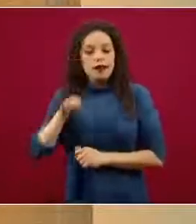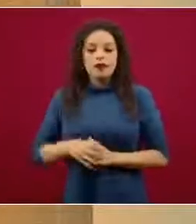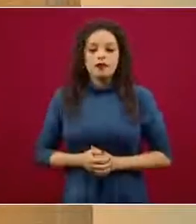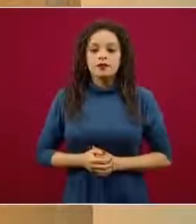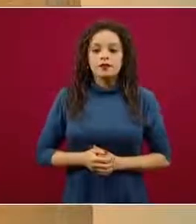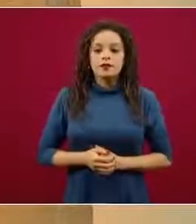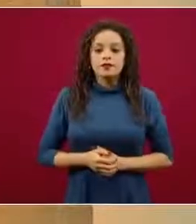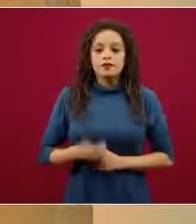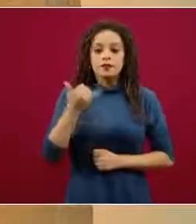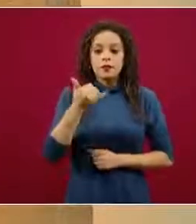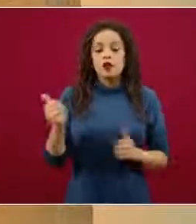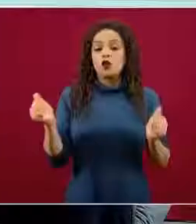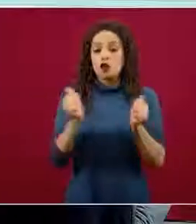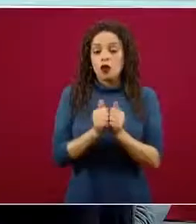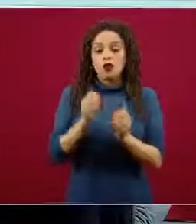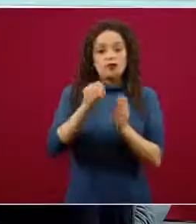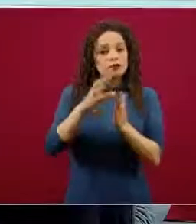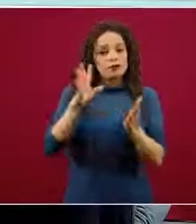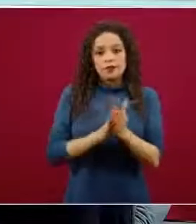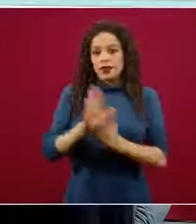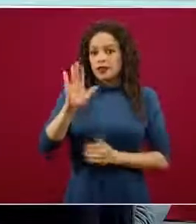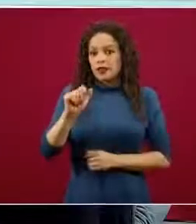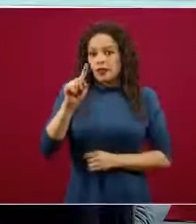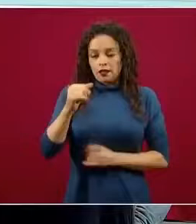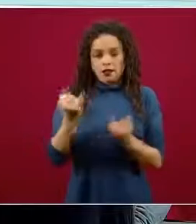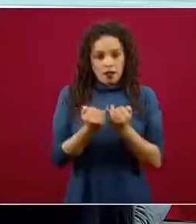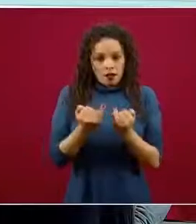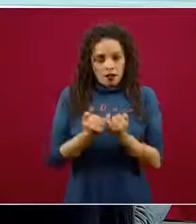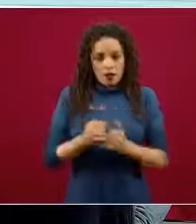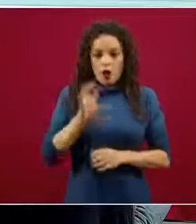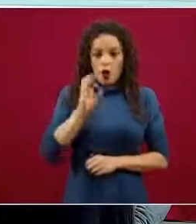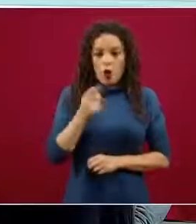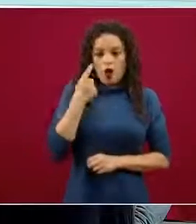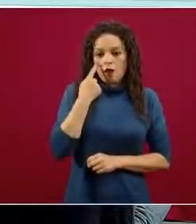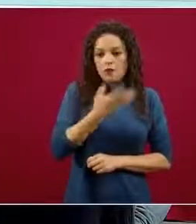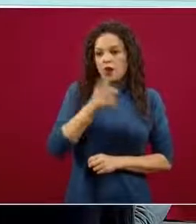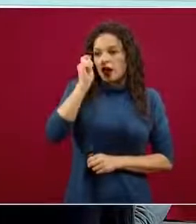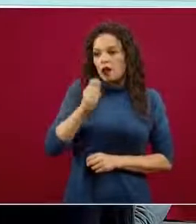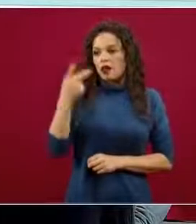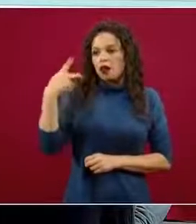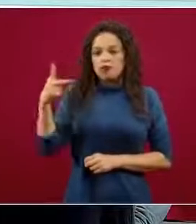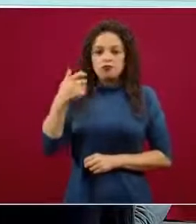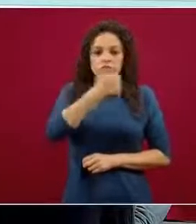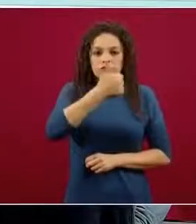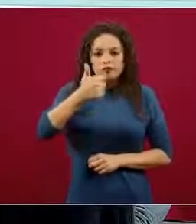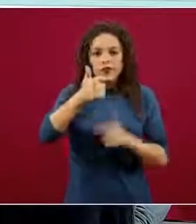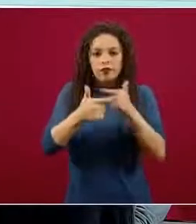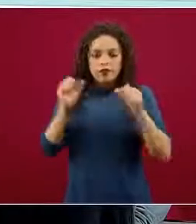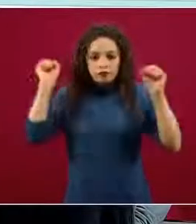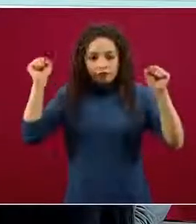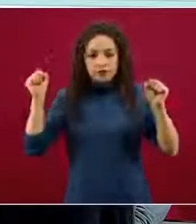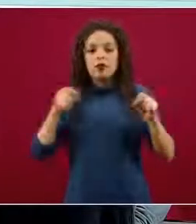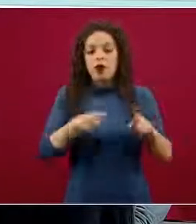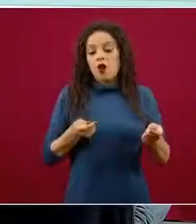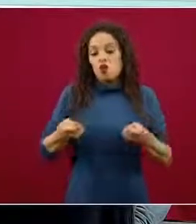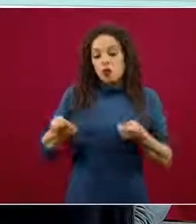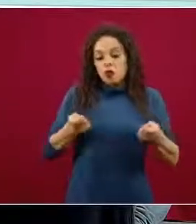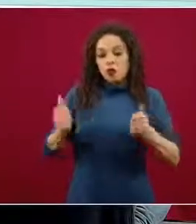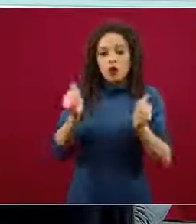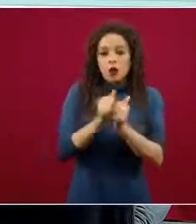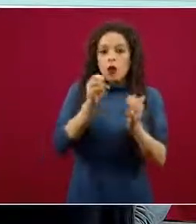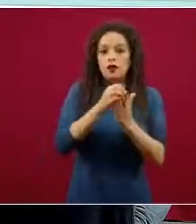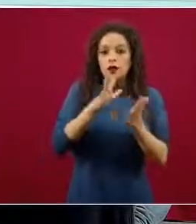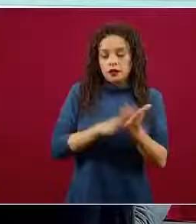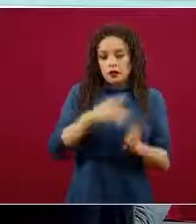solo con cita, o como también lo puedan manejar este tipo de establecimientos como gimnasios, para estar